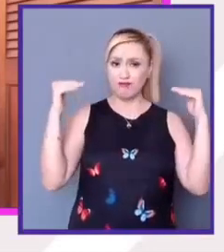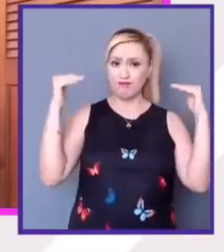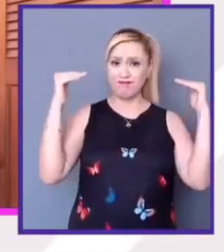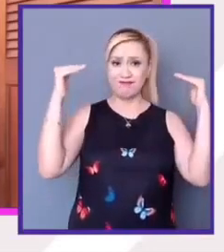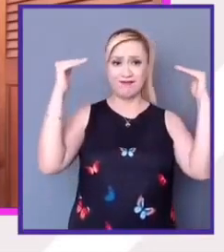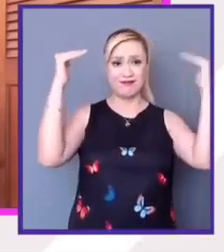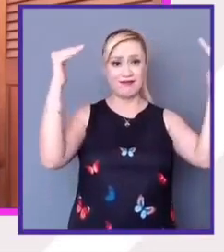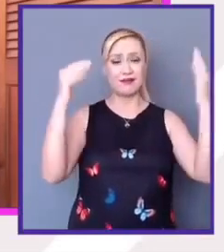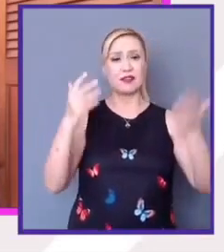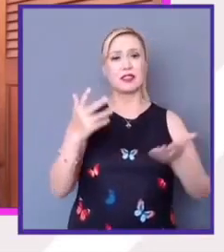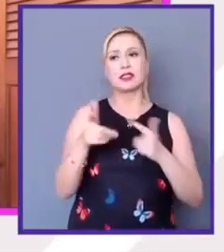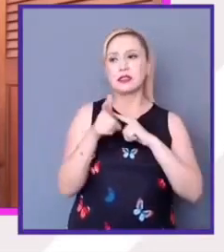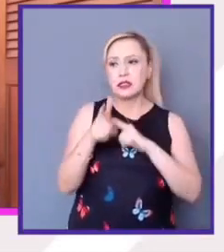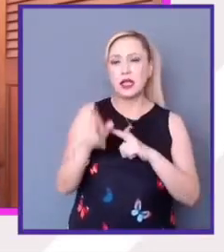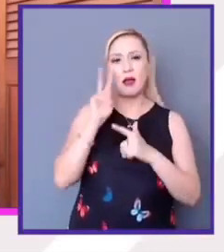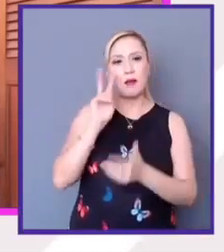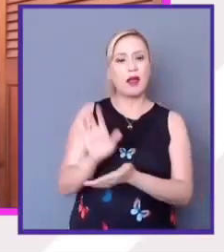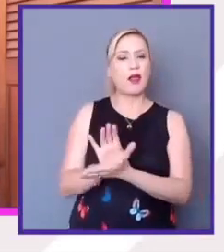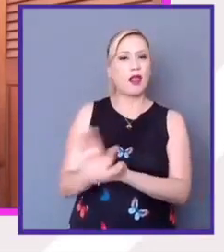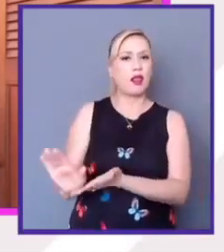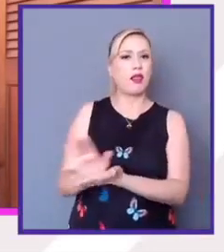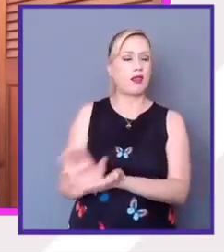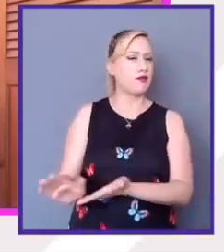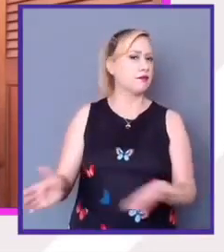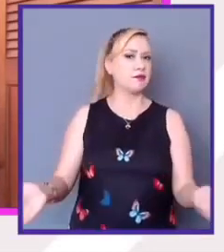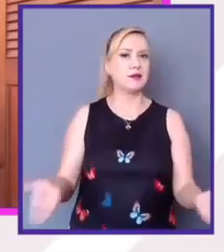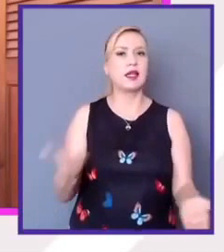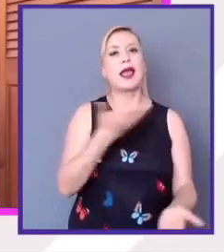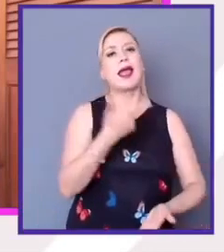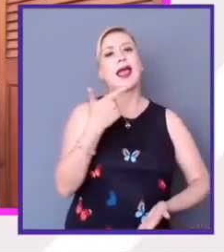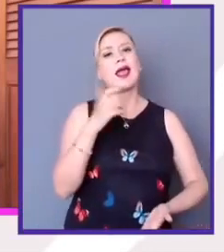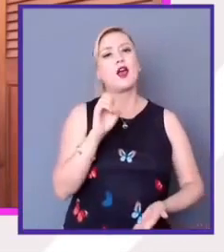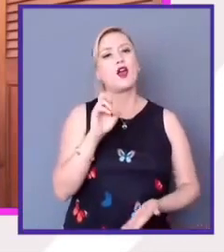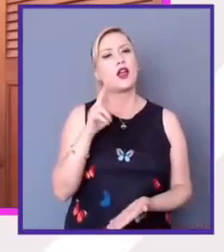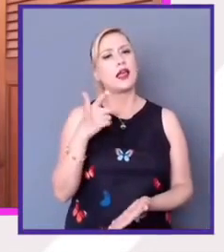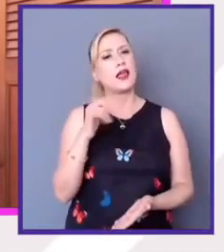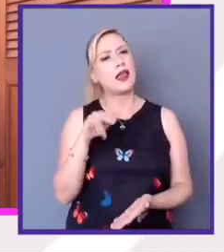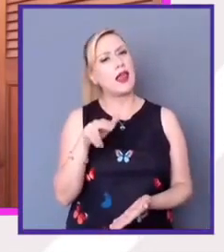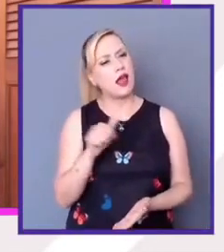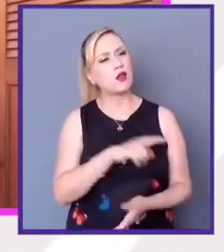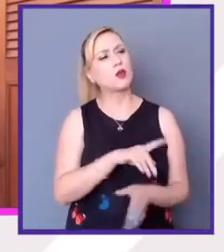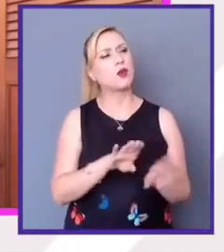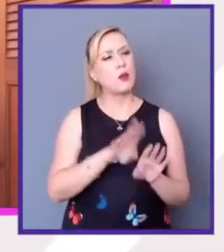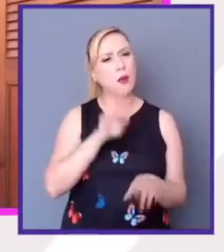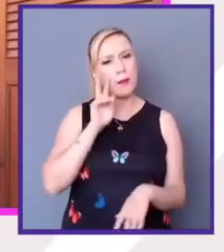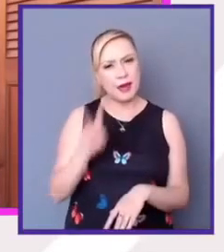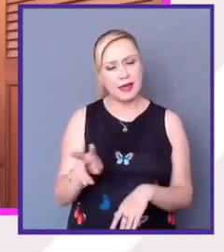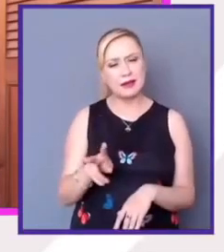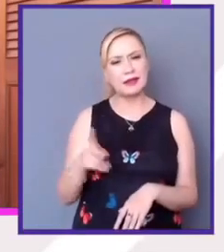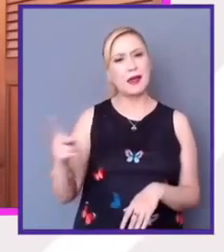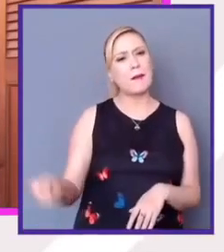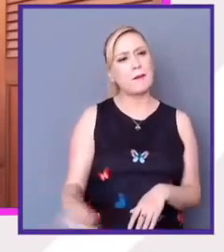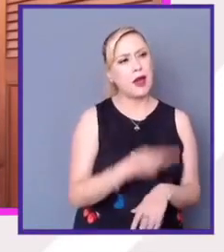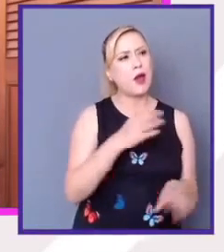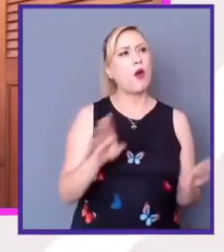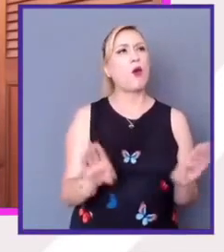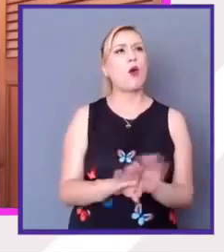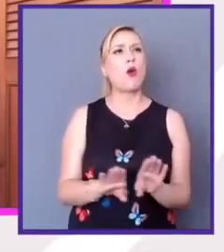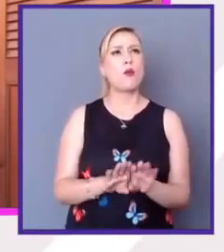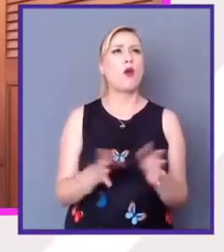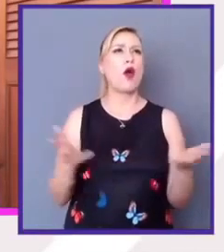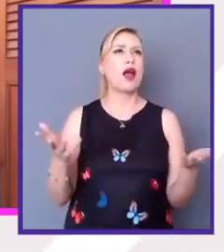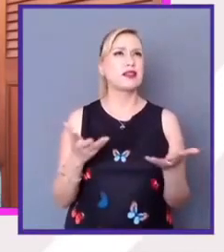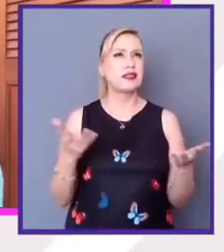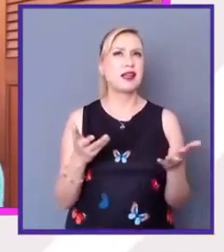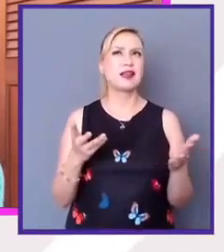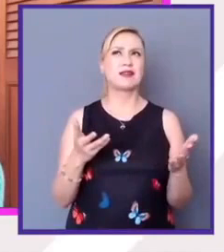de exclusión, ¿no? Para esto, Georgina Ontiveros, ¿qué nos puedes decir? Y particularmente la pregunta de cómo generar políticas